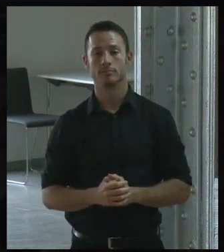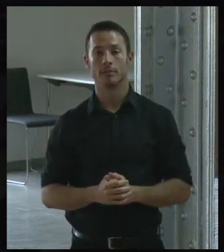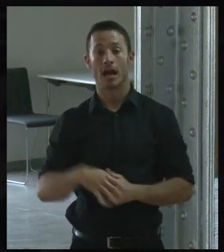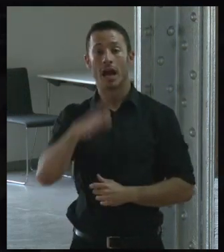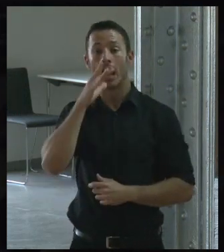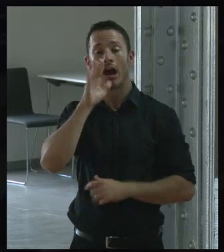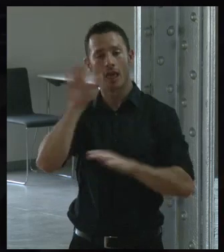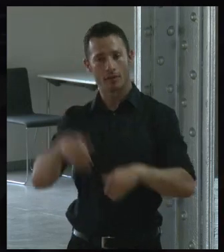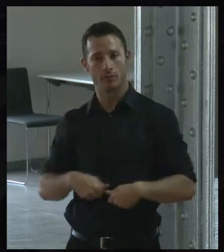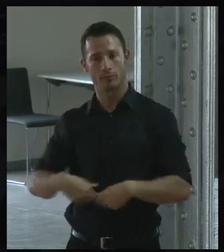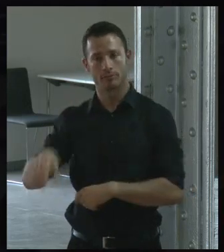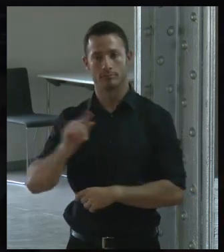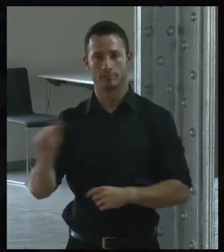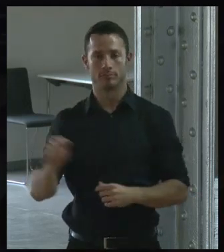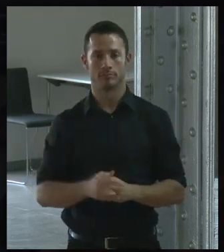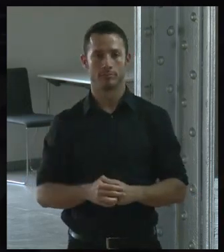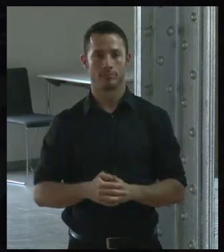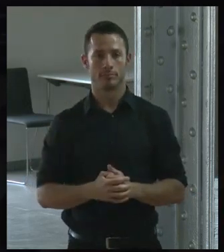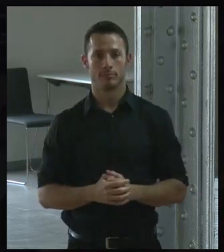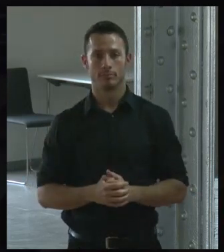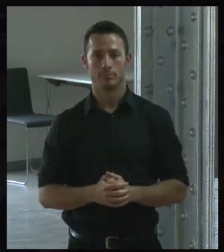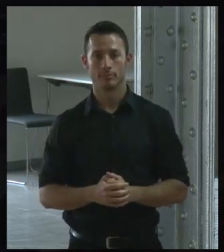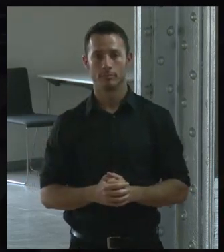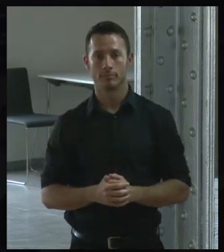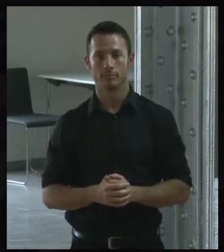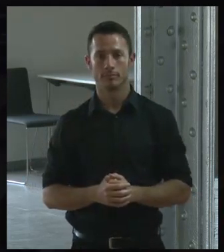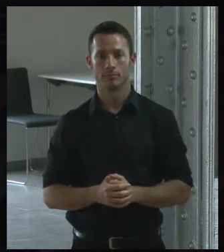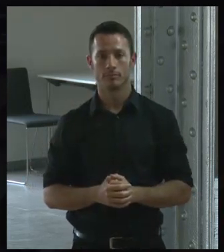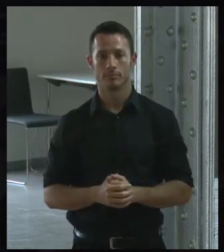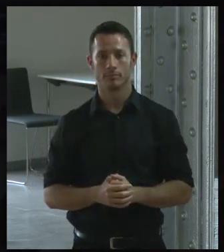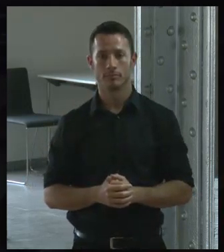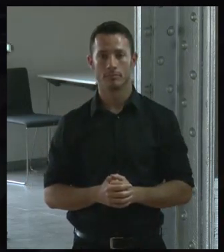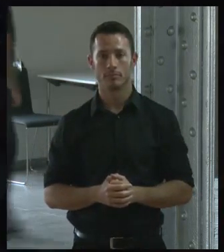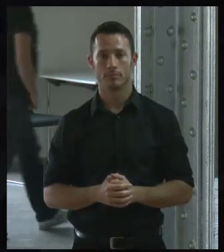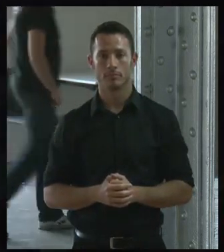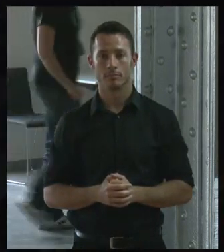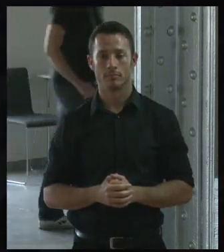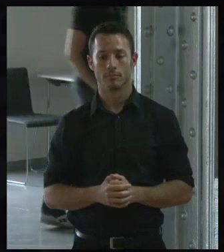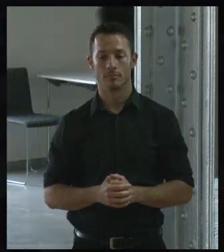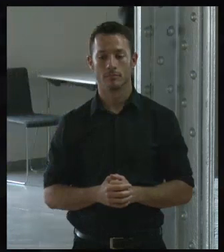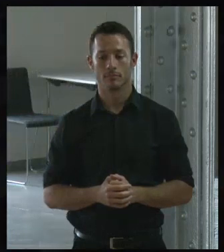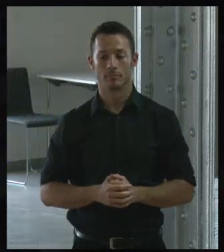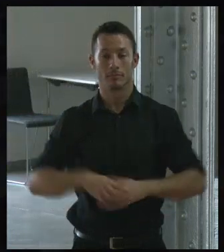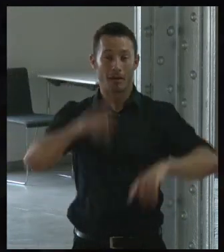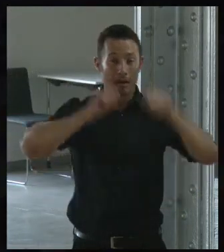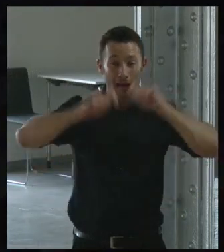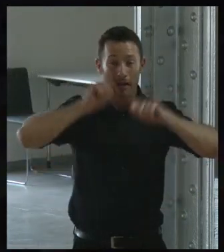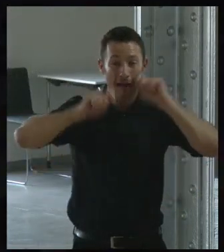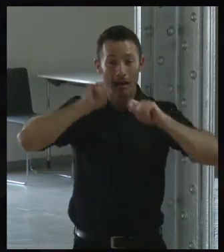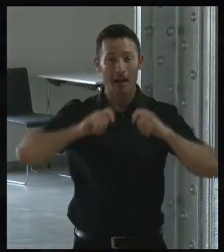Ahora puedo. ¿Qué puedes hacer? Hola. La princesita. ¿Qué estás estudiando? ¡Qué niña rata! ¿Te gusta mi dibujo?